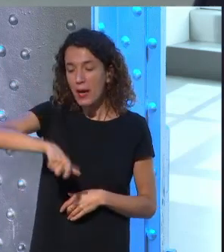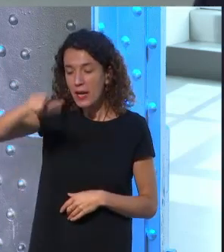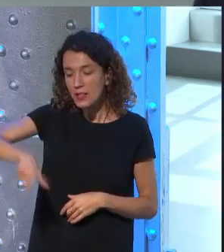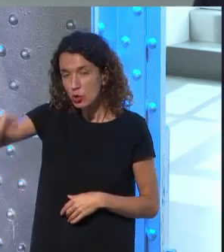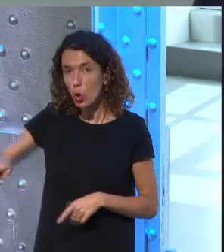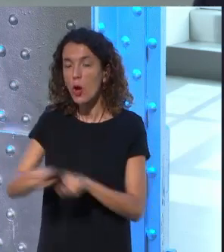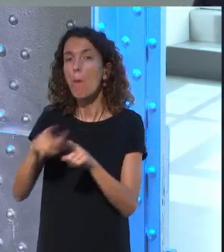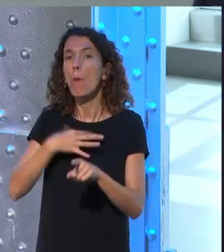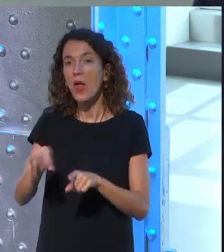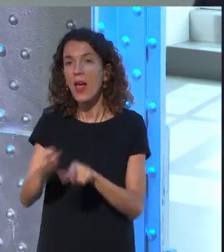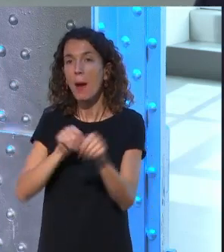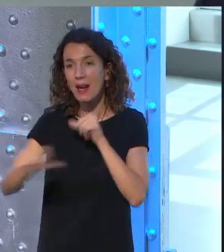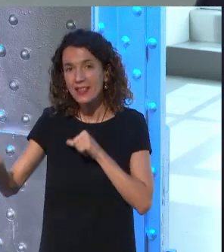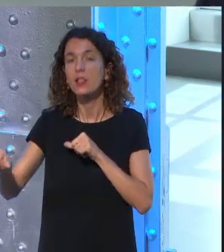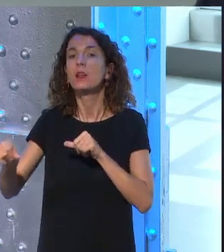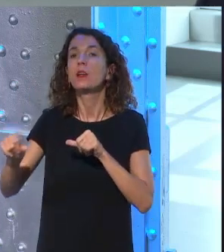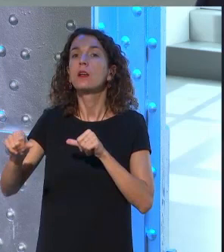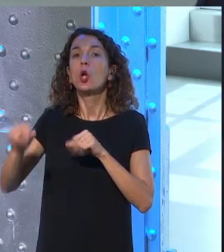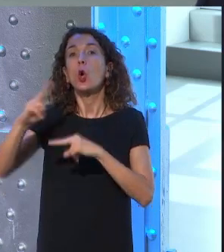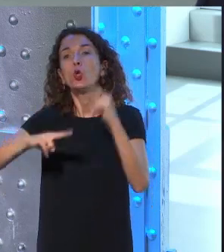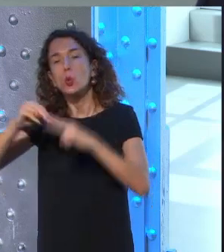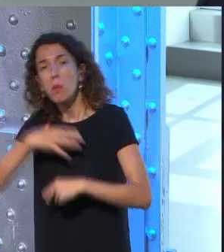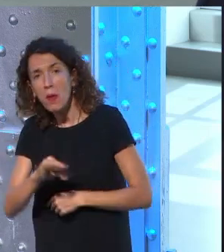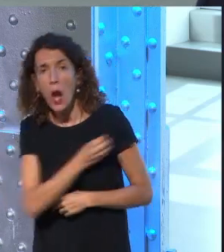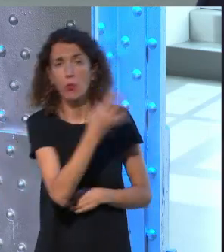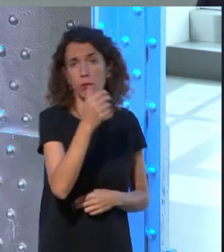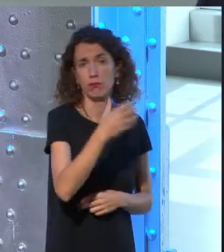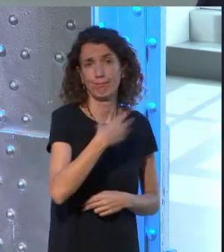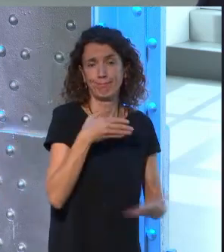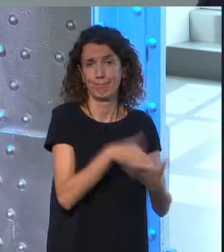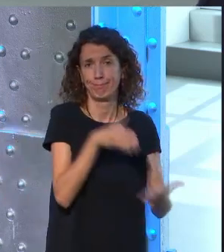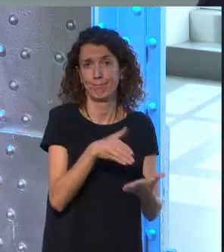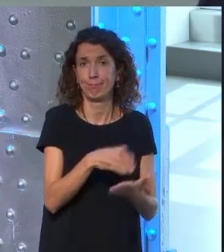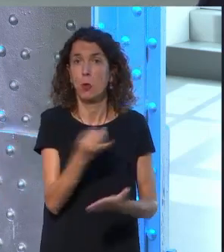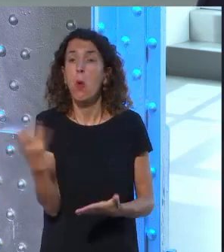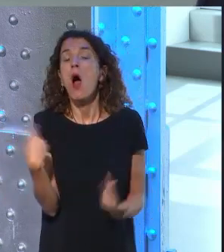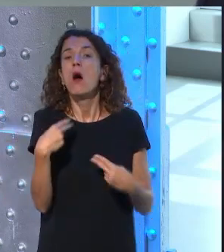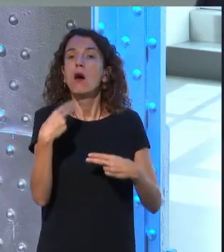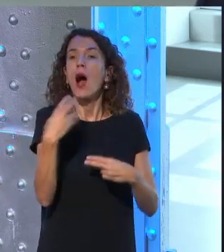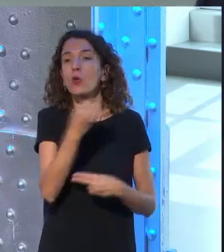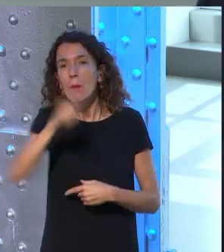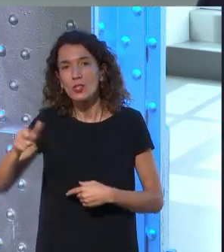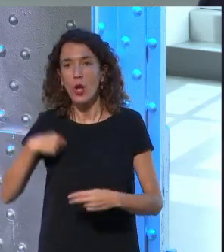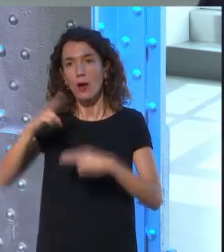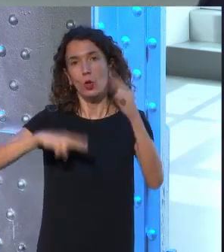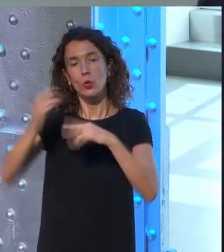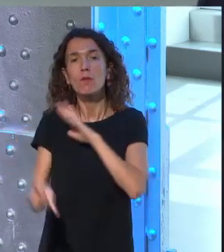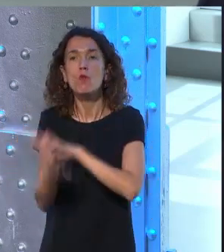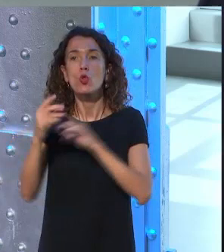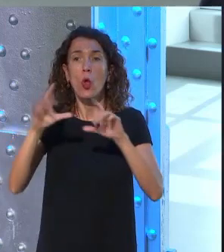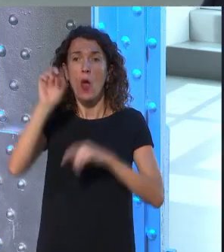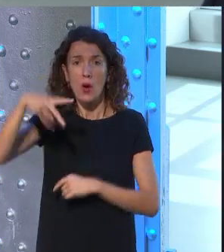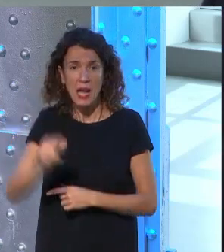puede construir en el mundo de la administración pública y gente que no. Hay gente con la que se puede construir el mundo de las ONGs y gente que no, que también estamos de todo en